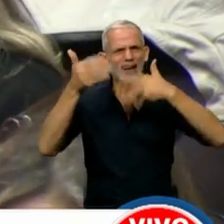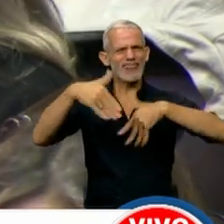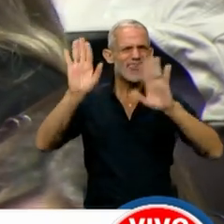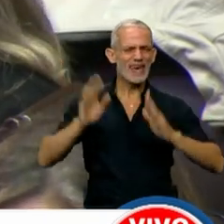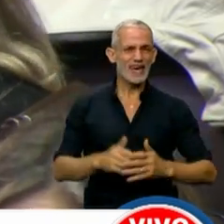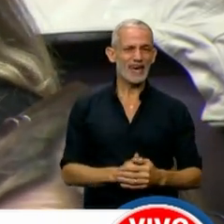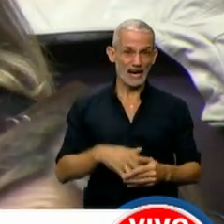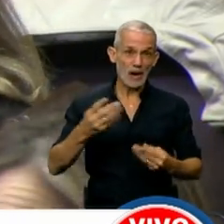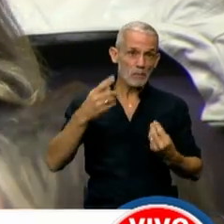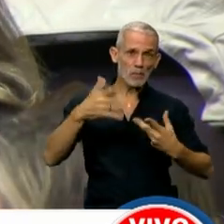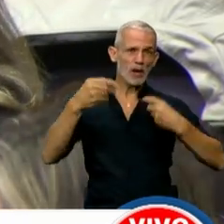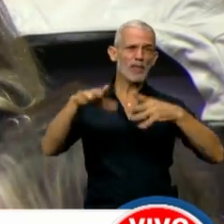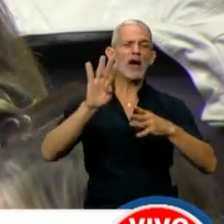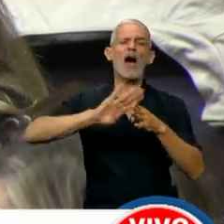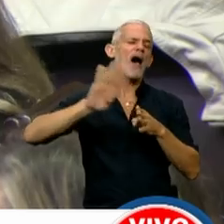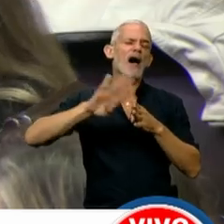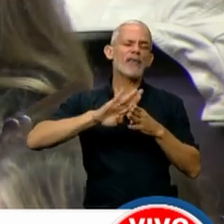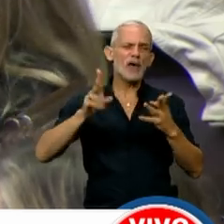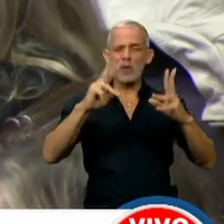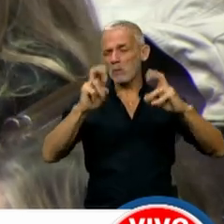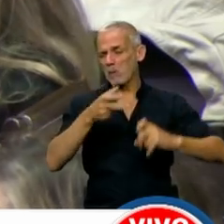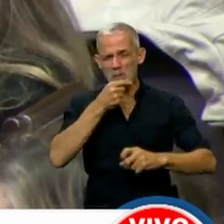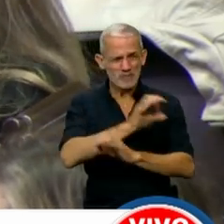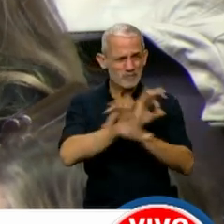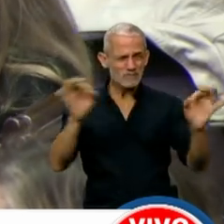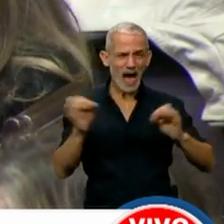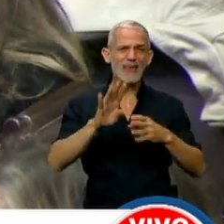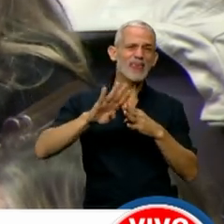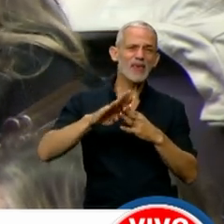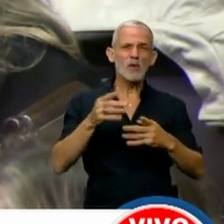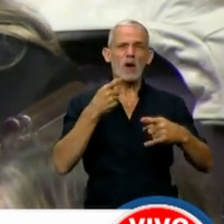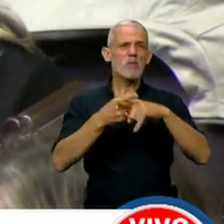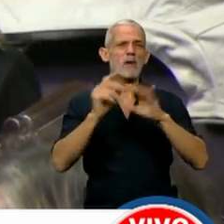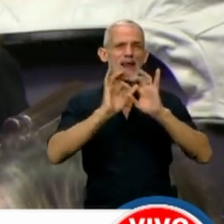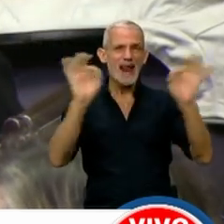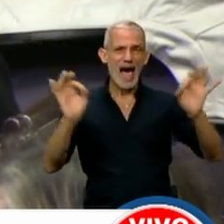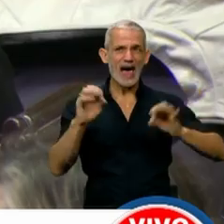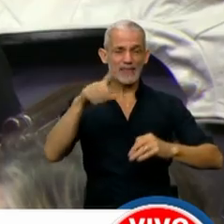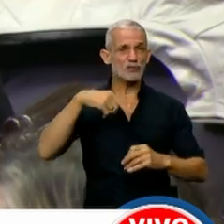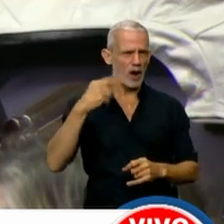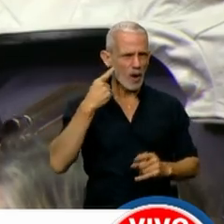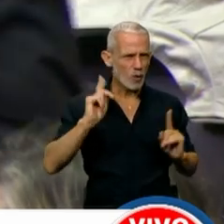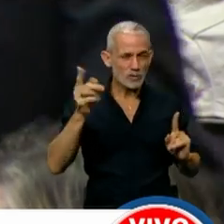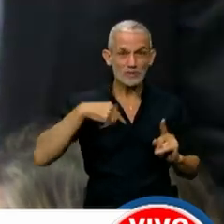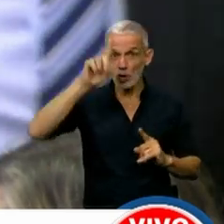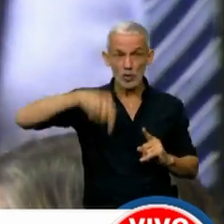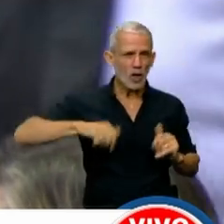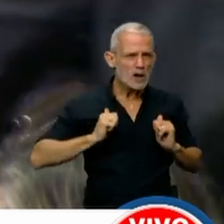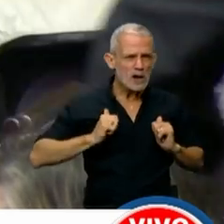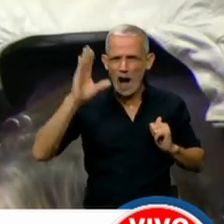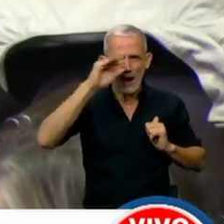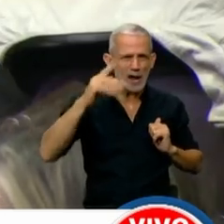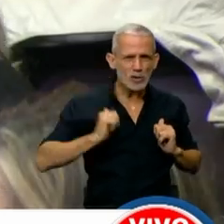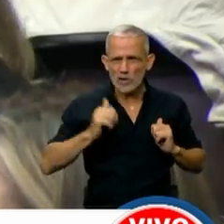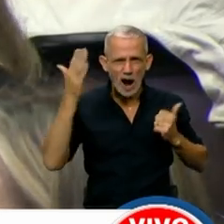producto de haber dejado una deuda que nadie investiga una deuda que nadie cuestiona que los escuche porque estuve toda la noche escuchando las